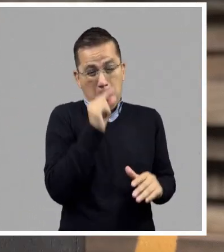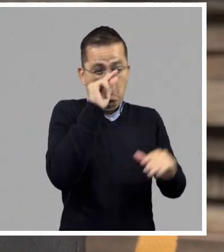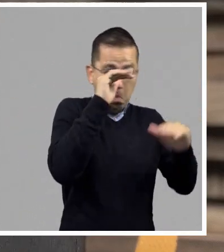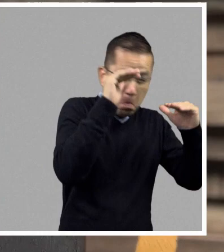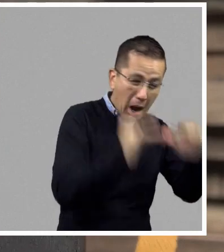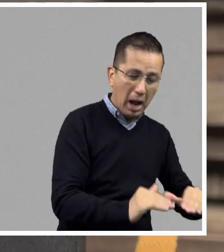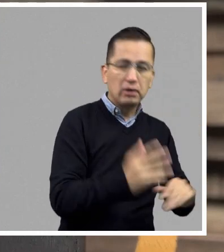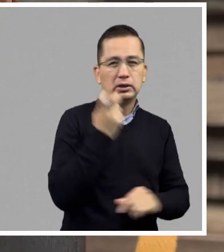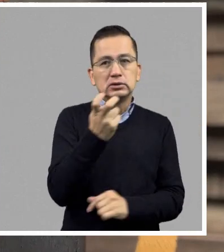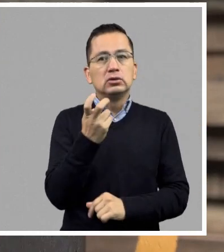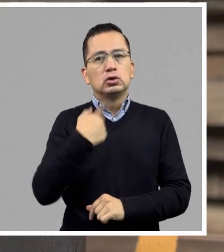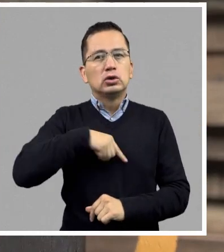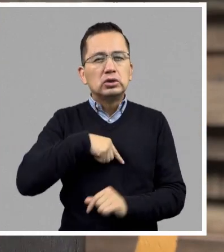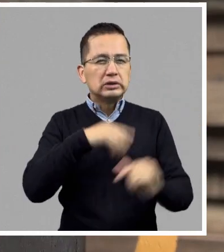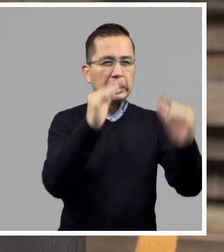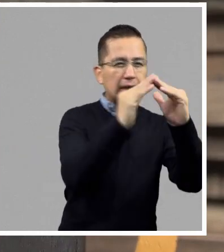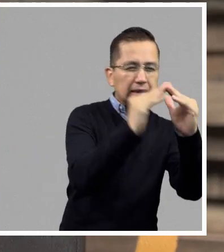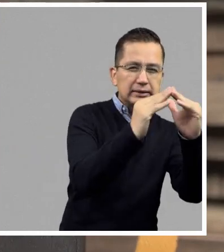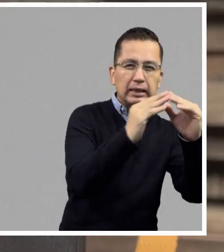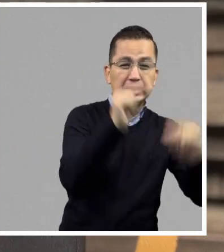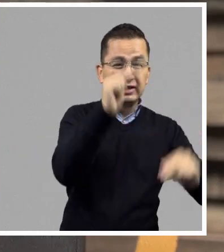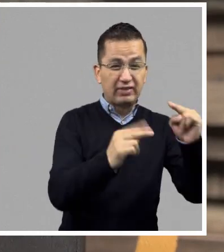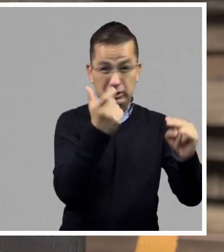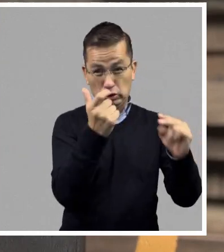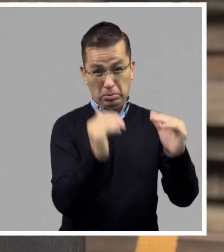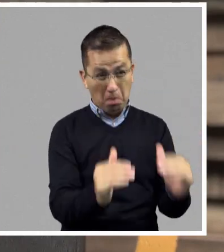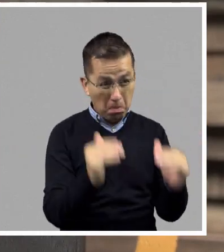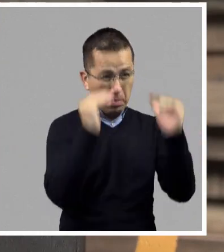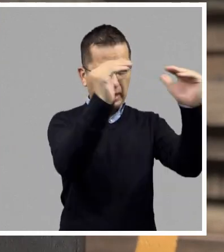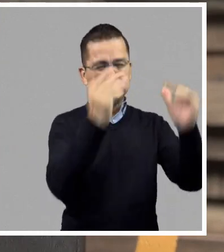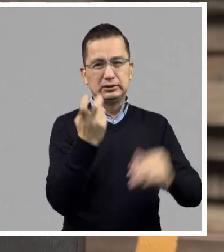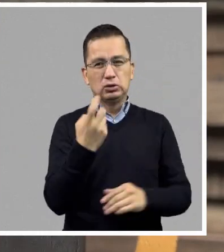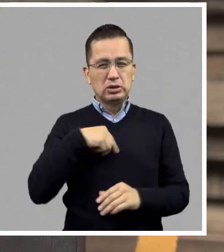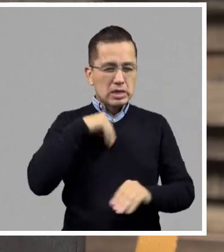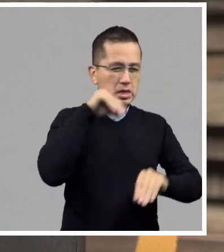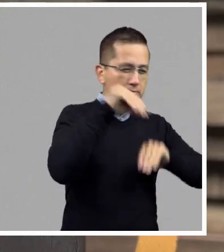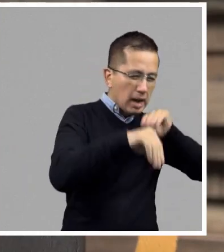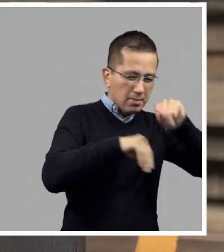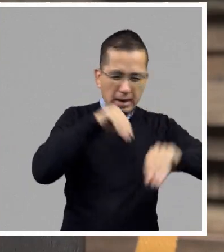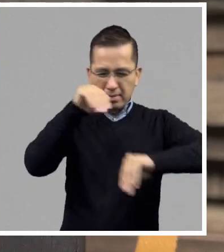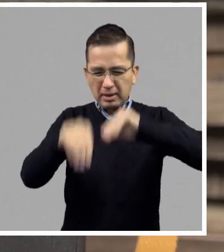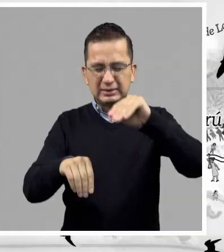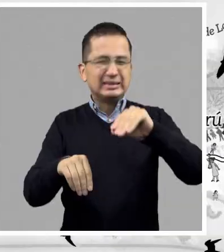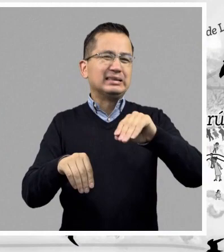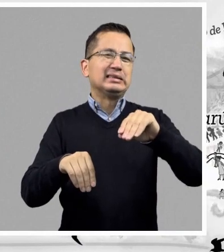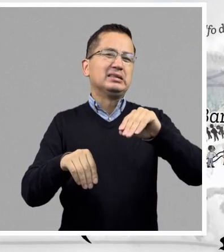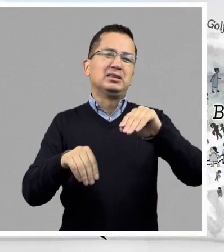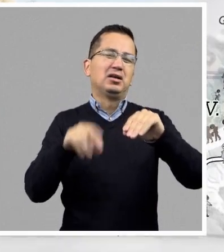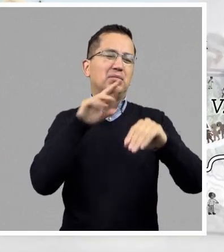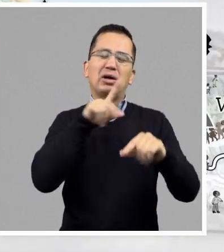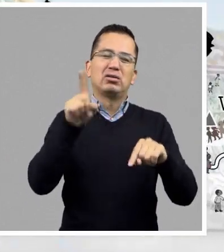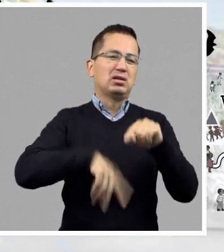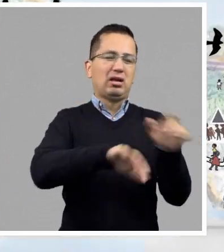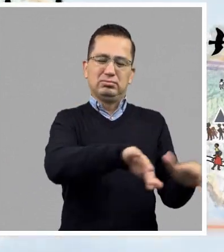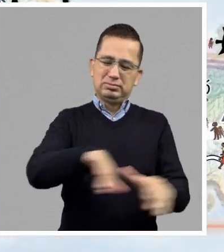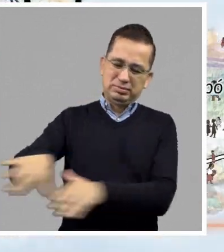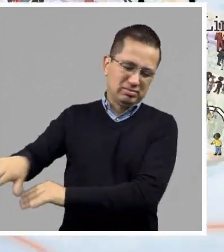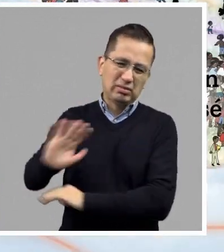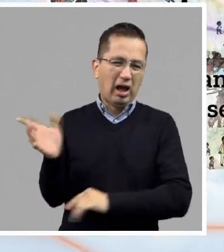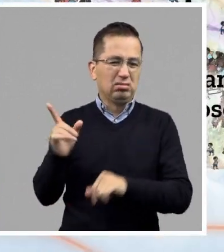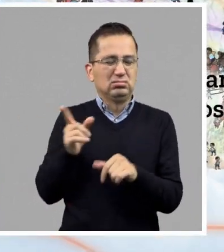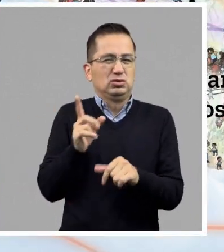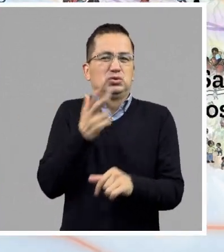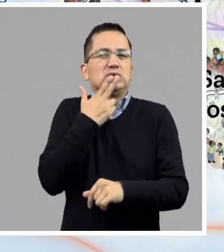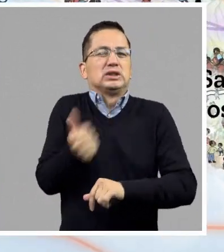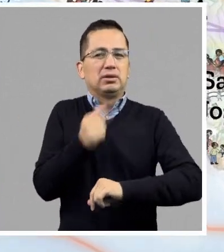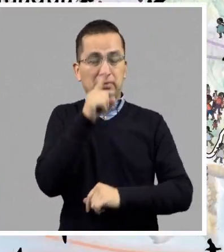media alta así no todas las instituciones eso fue una de las cosas que hicimos y que hubo que tirarlo toda la basura No porque no sabía bien entonces fue como que